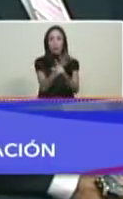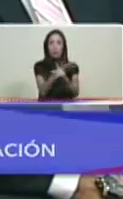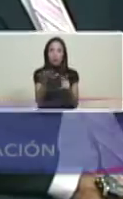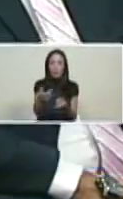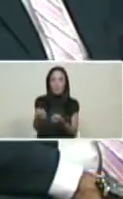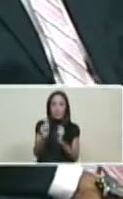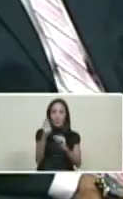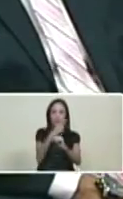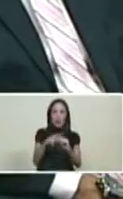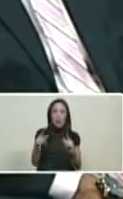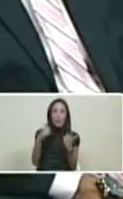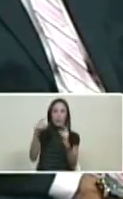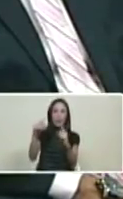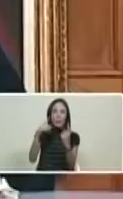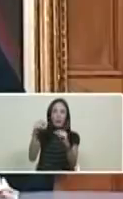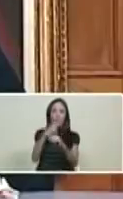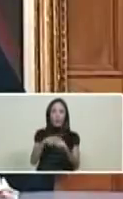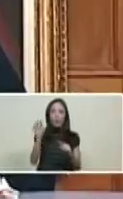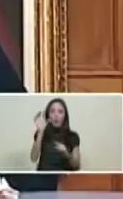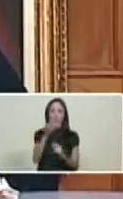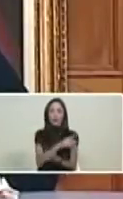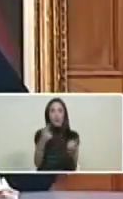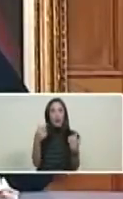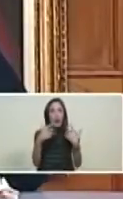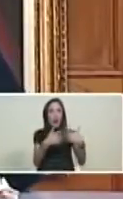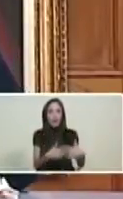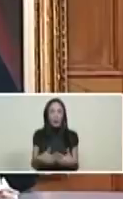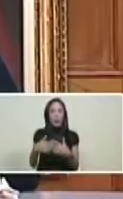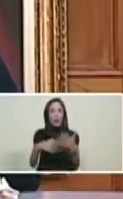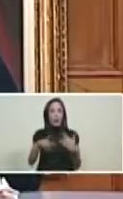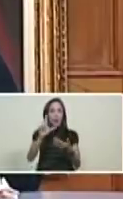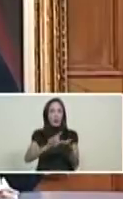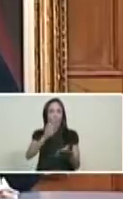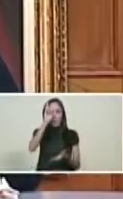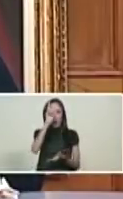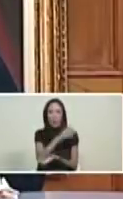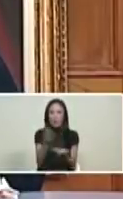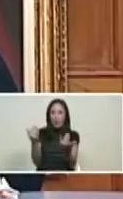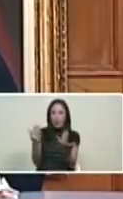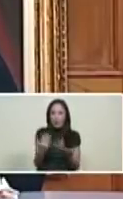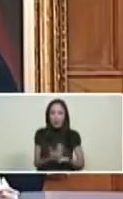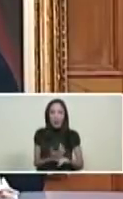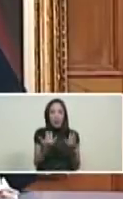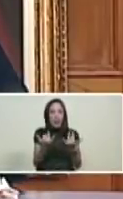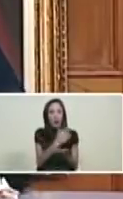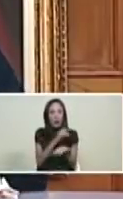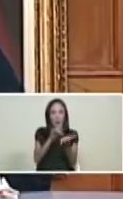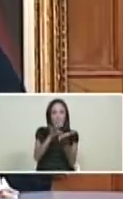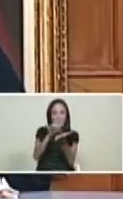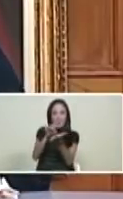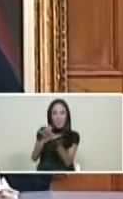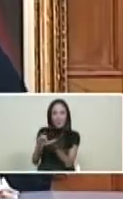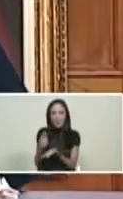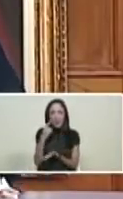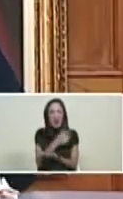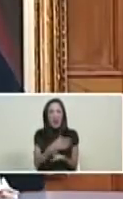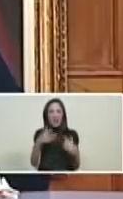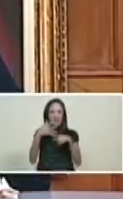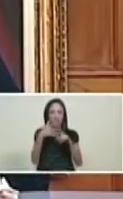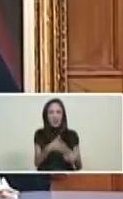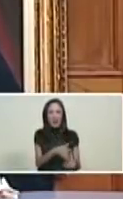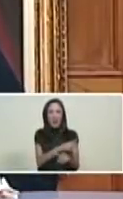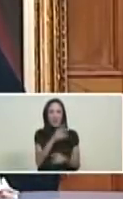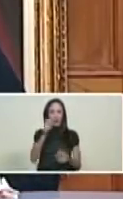gobiernos de derecha de esos países vénganse para acá y ahora los persiguen los discriminan los esclavizan los